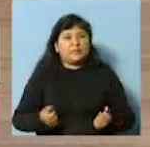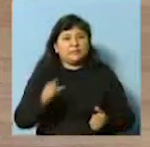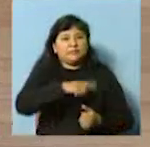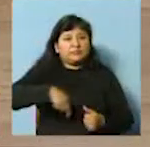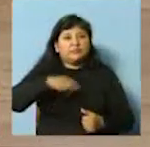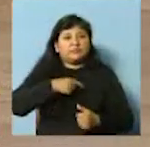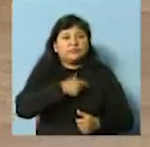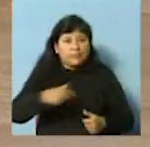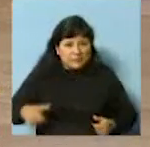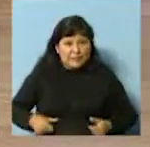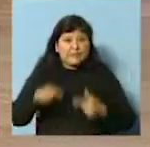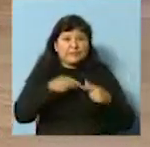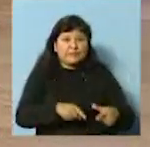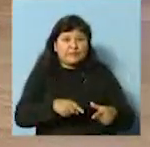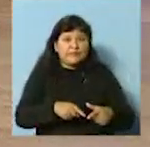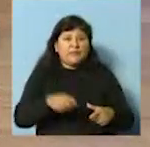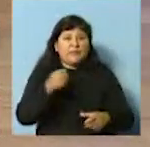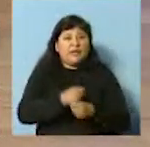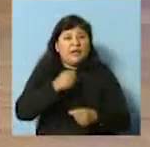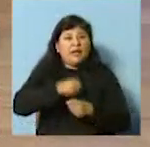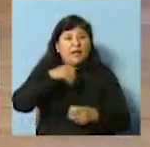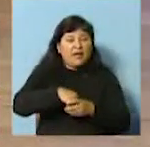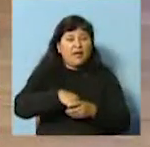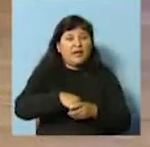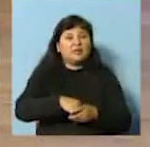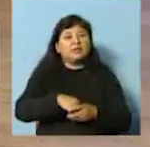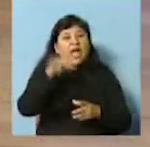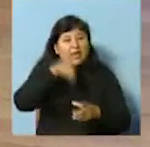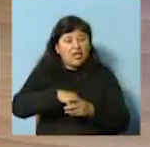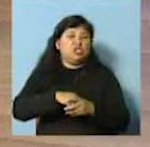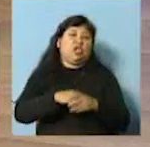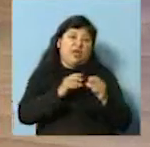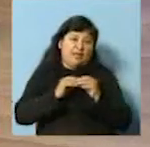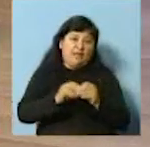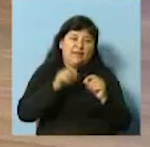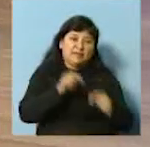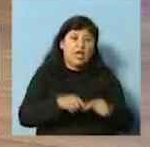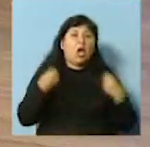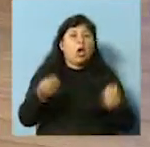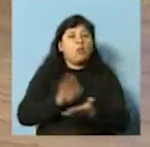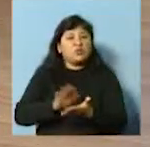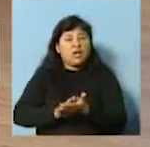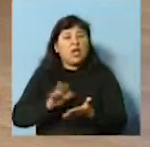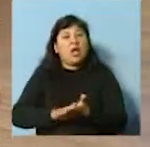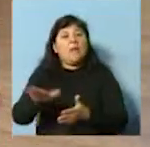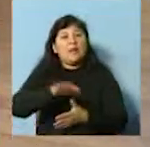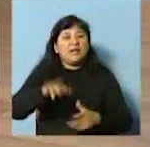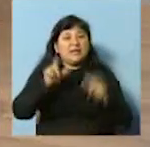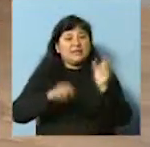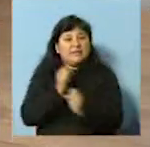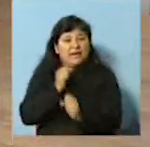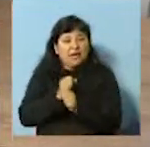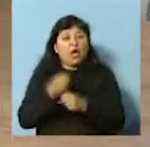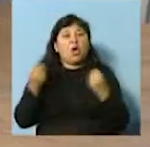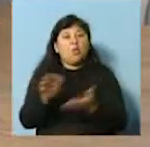gobierno tiene que verlo y yo creo que eso tiene que estar hoy en el debate cómo es la situación del pueblo trabajador y cómo resolverlo pero me parece que